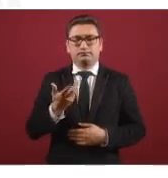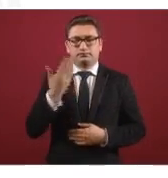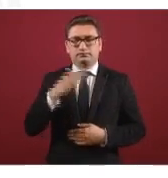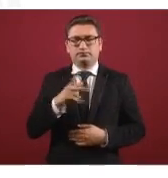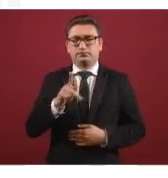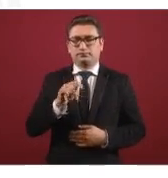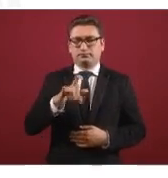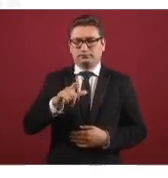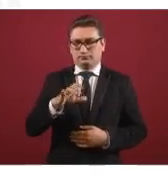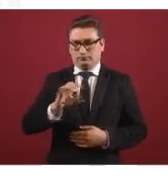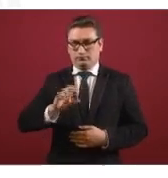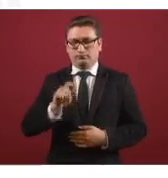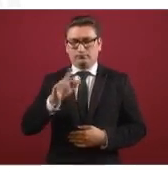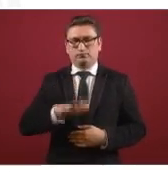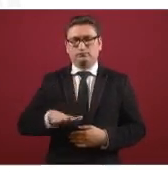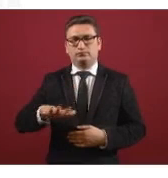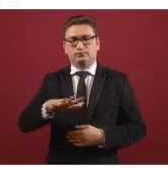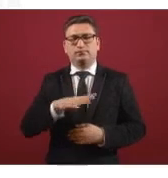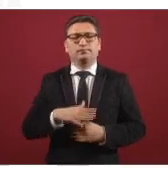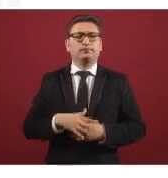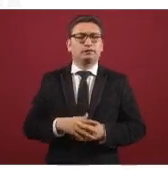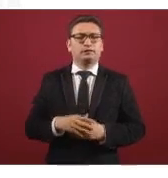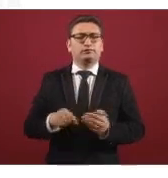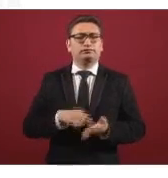Petroleo en Boulevard